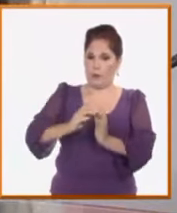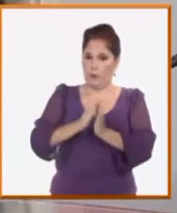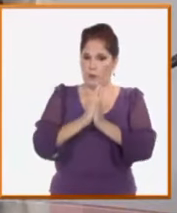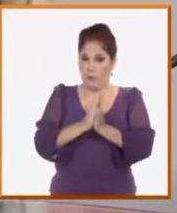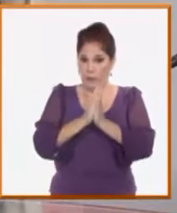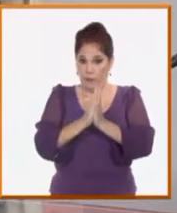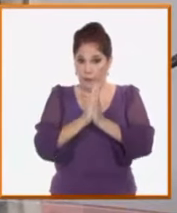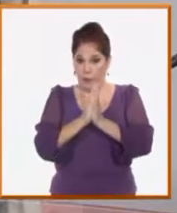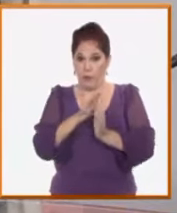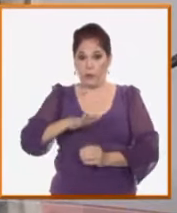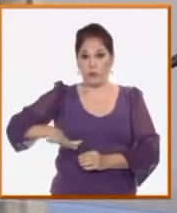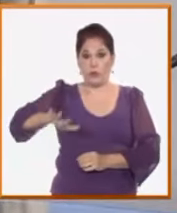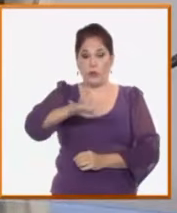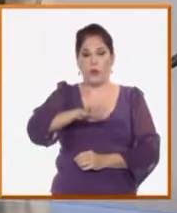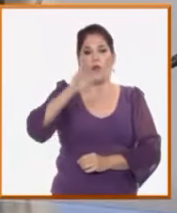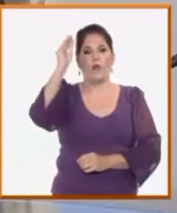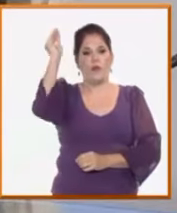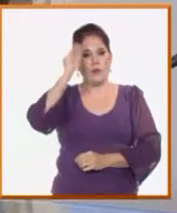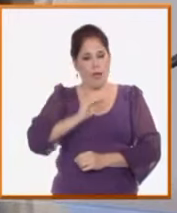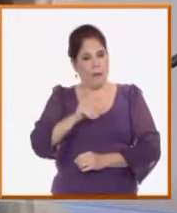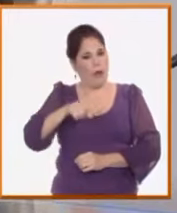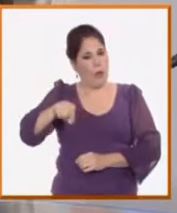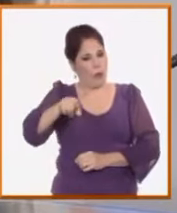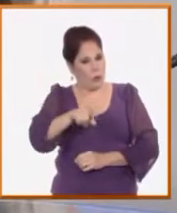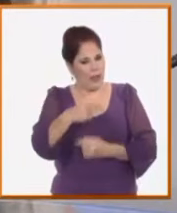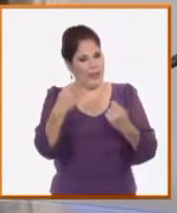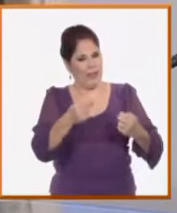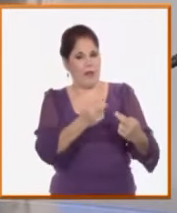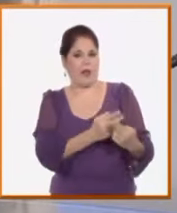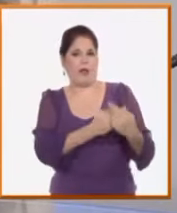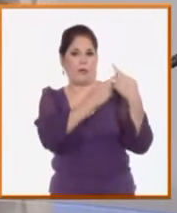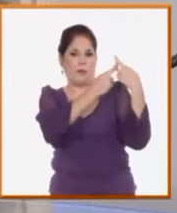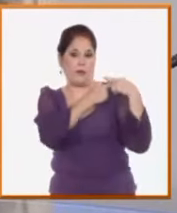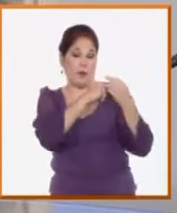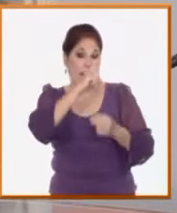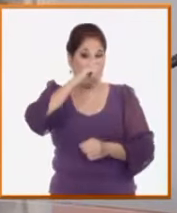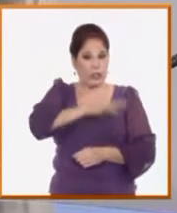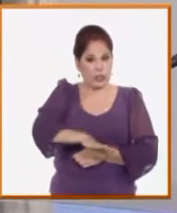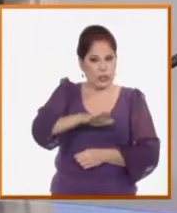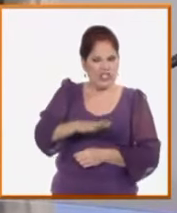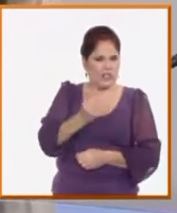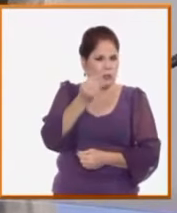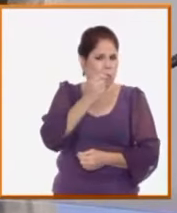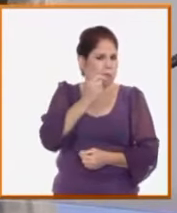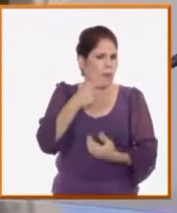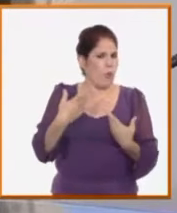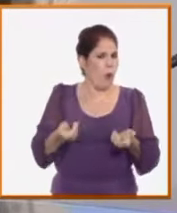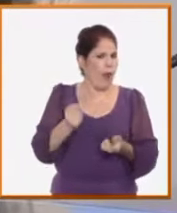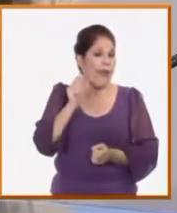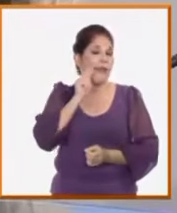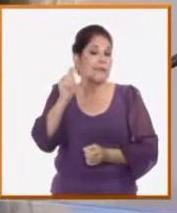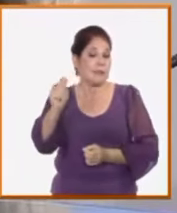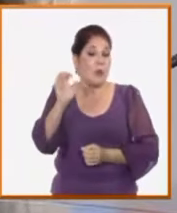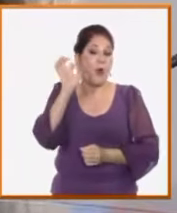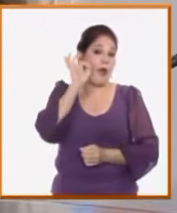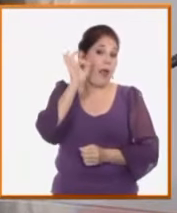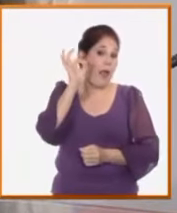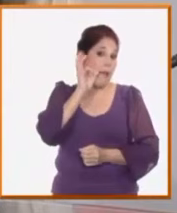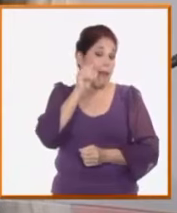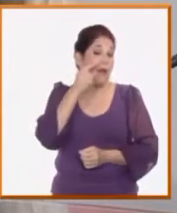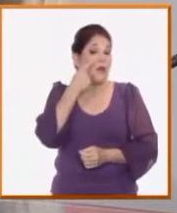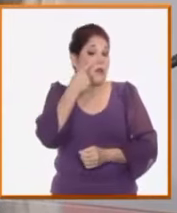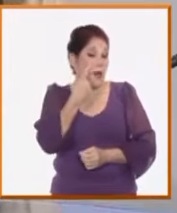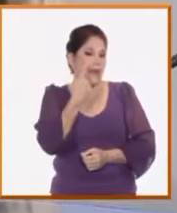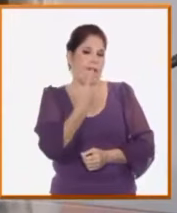a el sentido de responsabilidad y a su vez la percepción de riesgo que implica porque se afectan fundamentalmente de forma